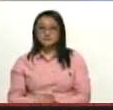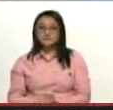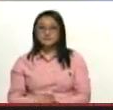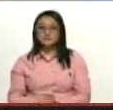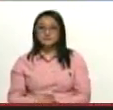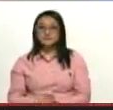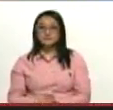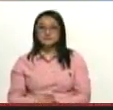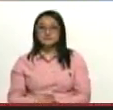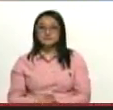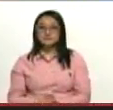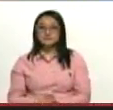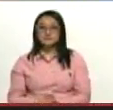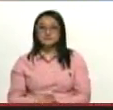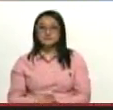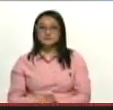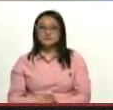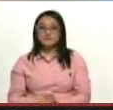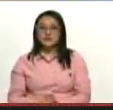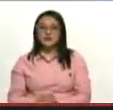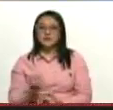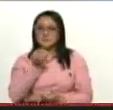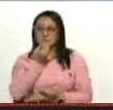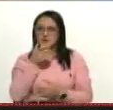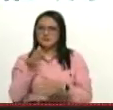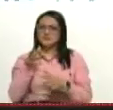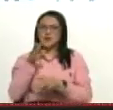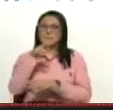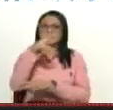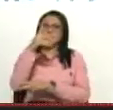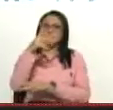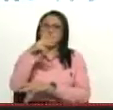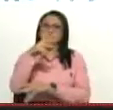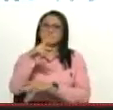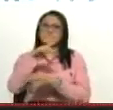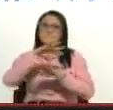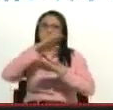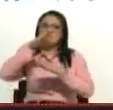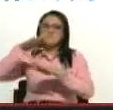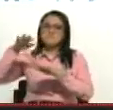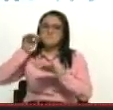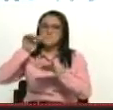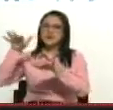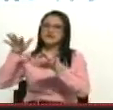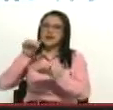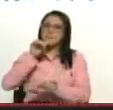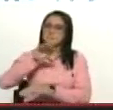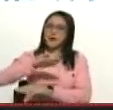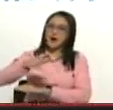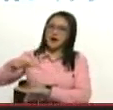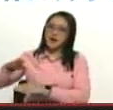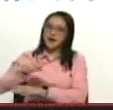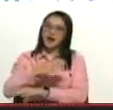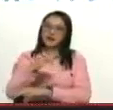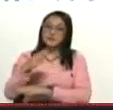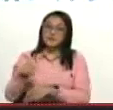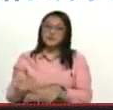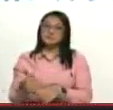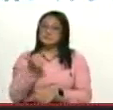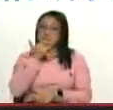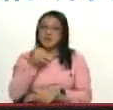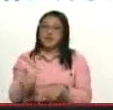que está en ese paisaje hermoso del mar del Caribe para evitar dañar nuestro